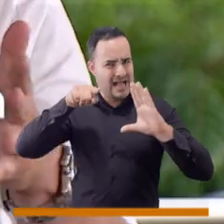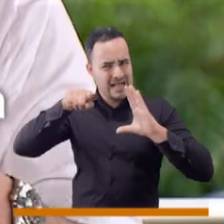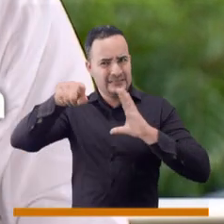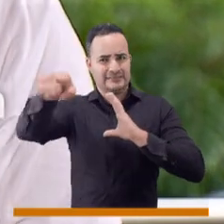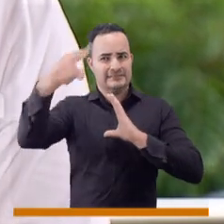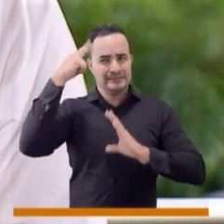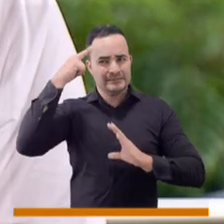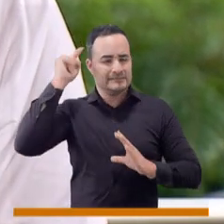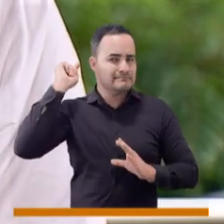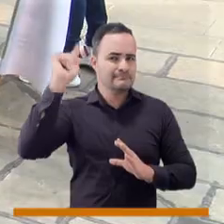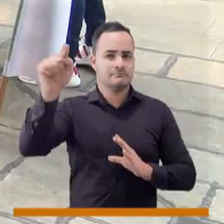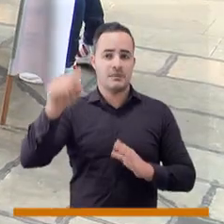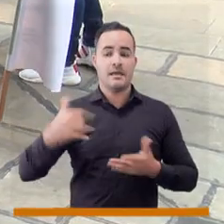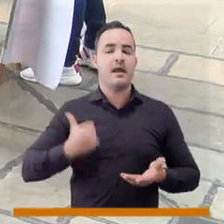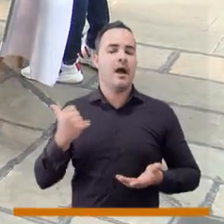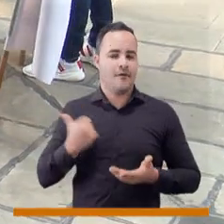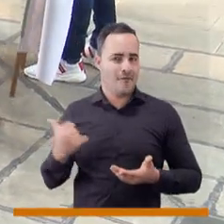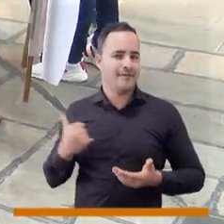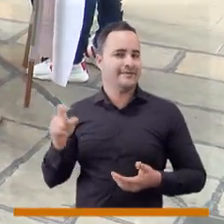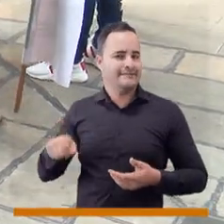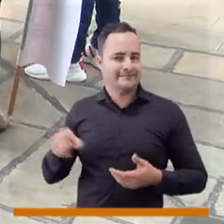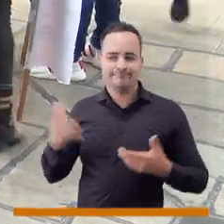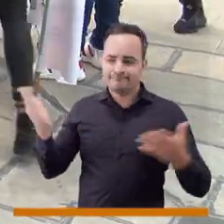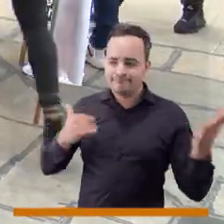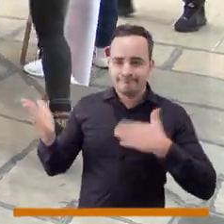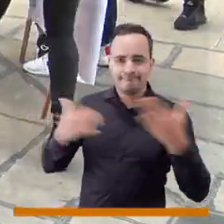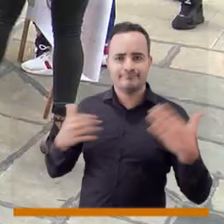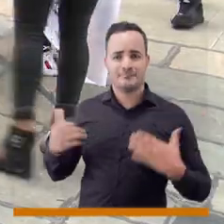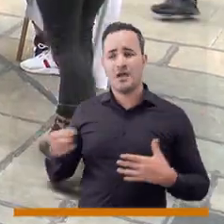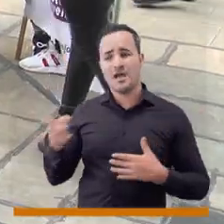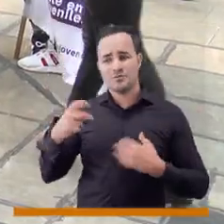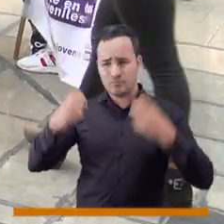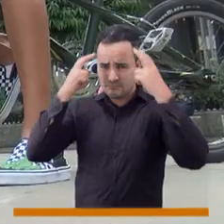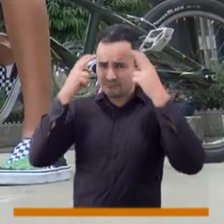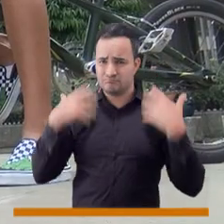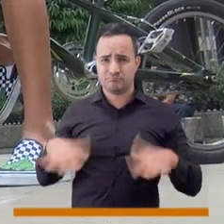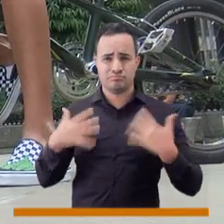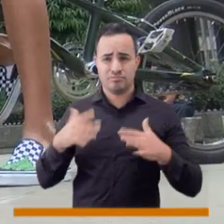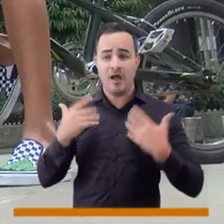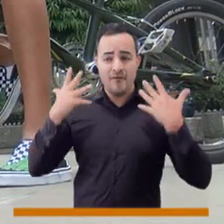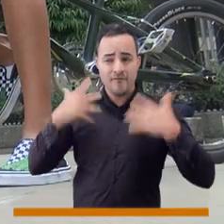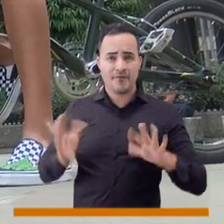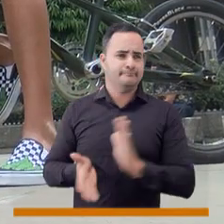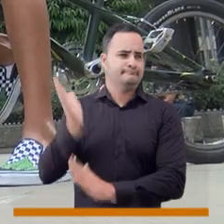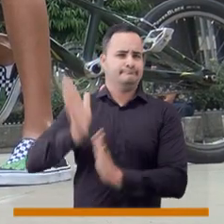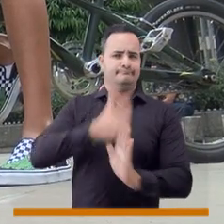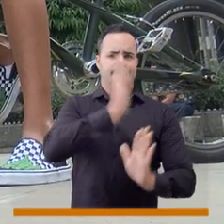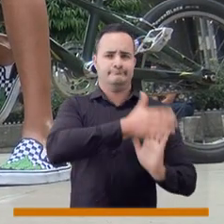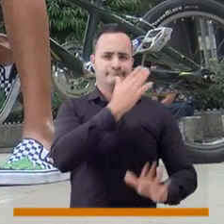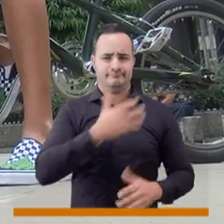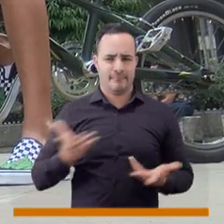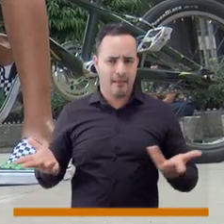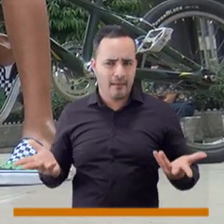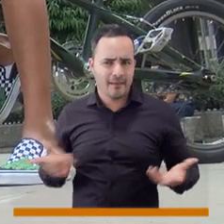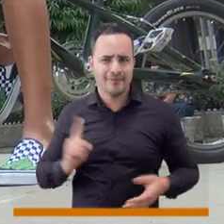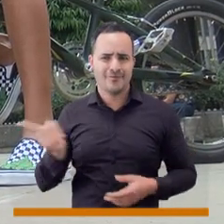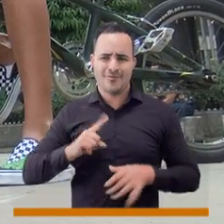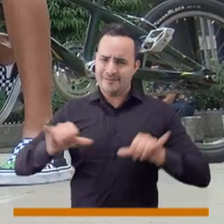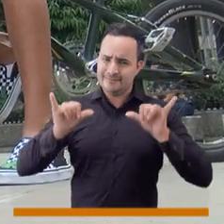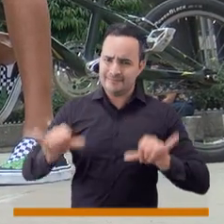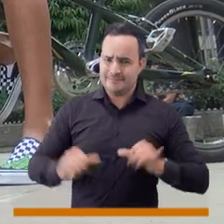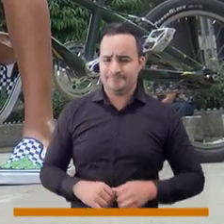involucrando a los jóvenes, siempre insistir en eso. Que los jóvenes estén siempre acá y que no se fugue el conocimiento, tan buen conocimiento que tenemos en la ciudad de